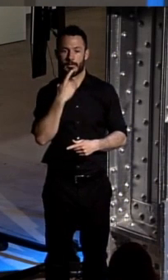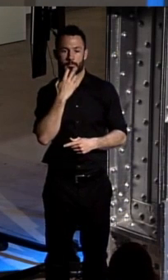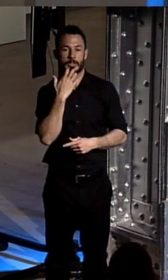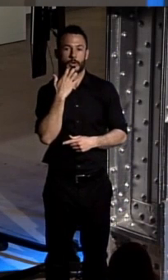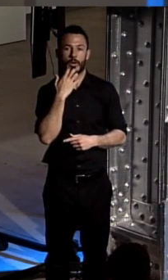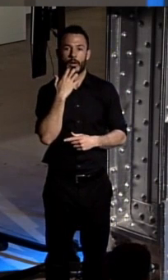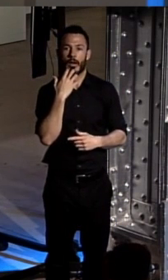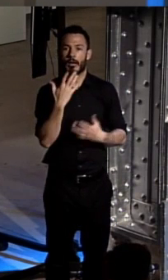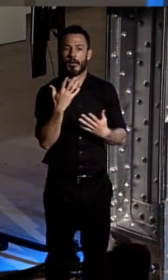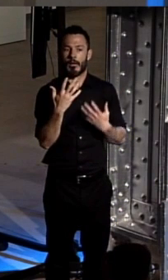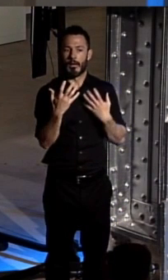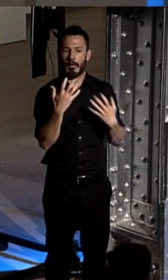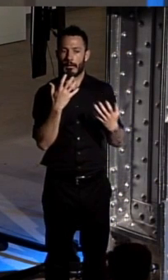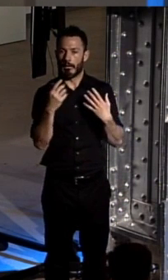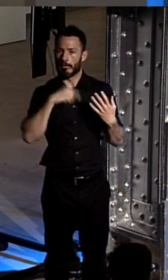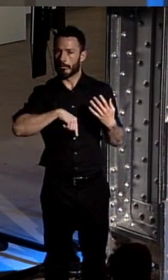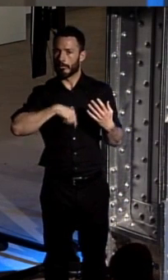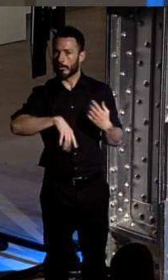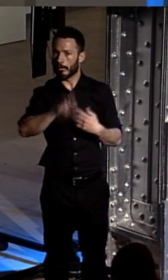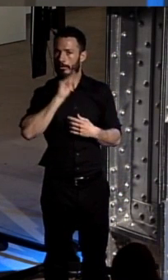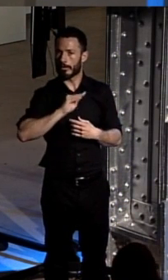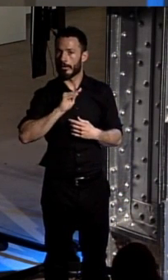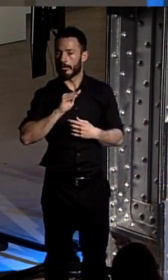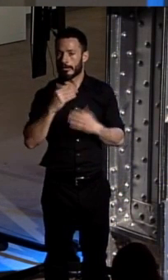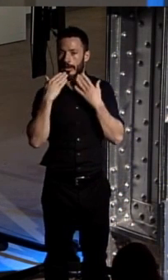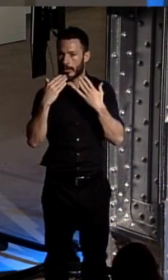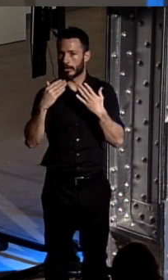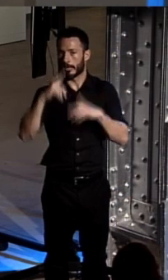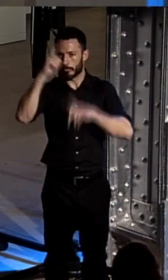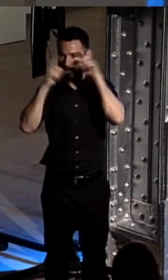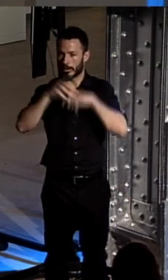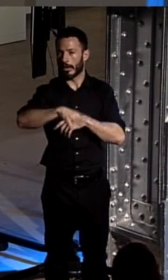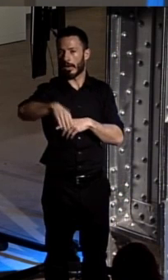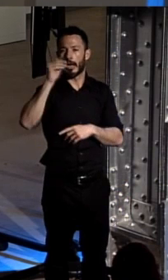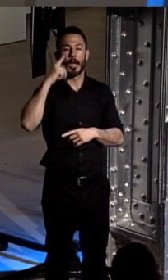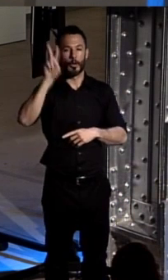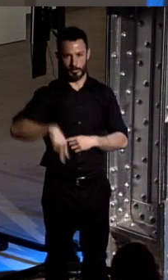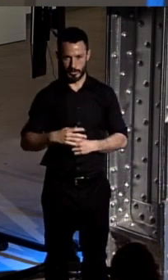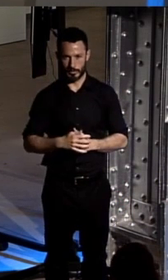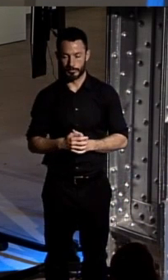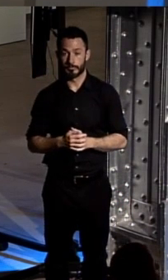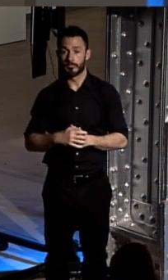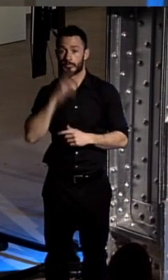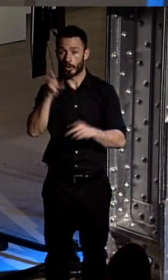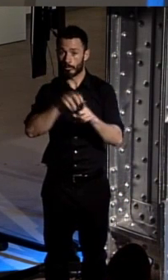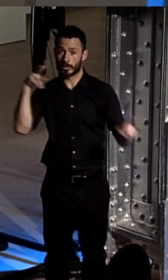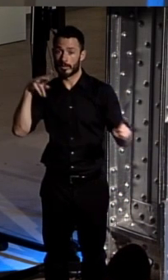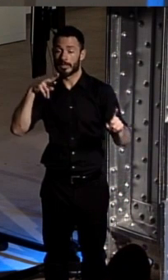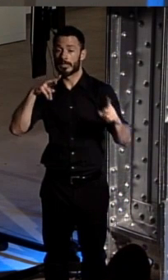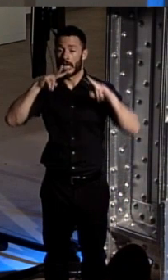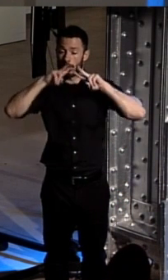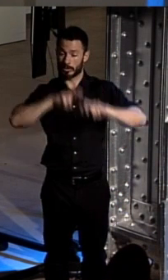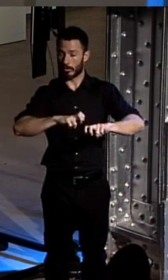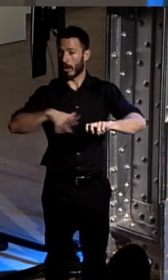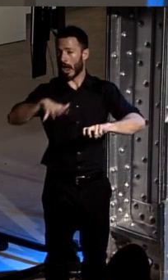en día de entender las emociones humanas está basada en el reconocimiento de las expresiones faciales. Porque desde el punto de vista de la investigación es una de las áreas